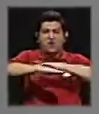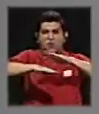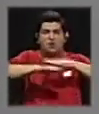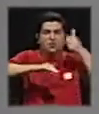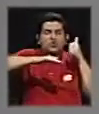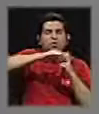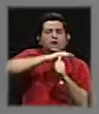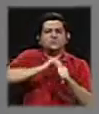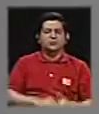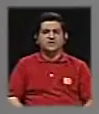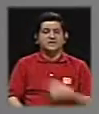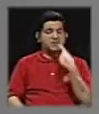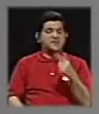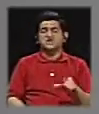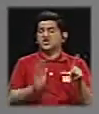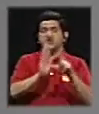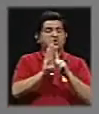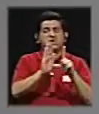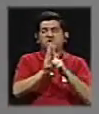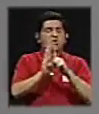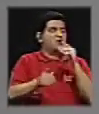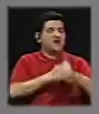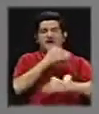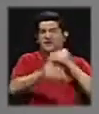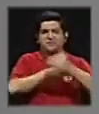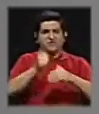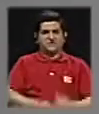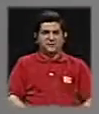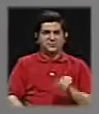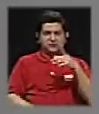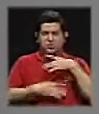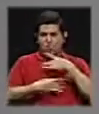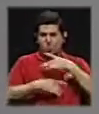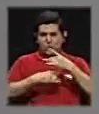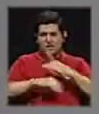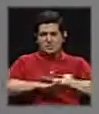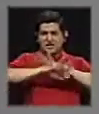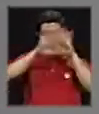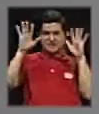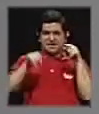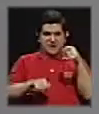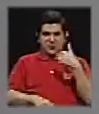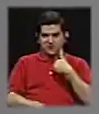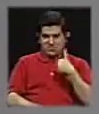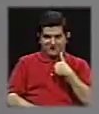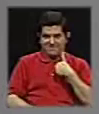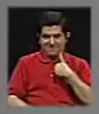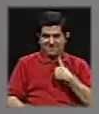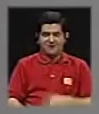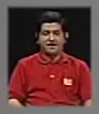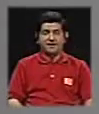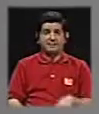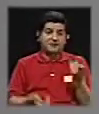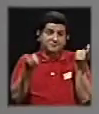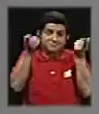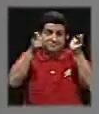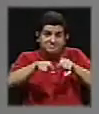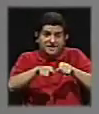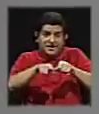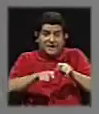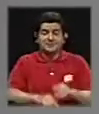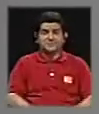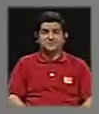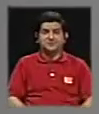sutil, deslegitimando los procesos. Creo que uno de los intereses evidentes en esto, por parte